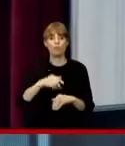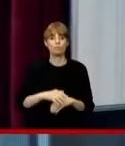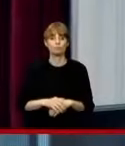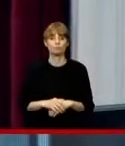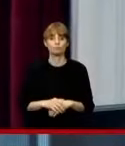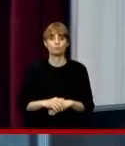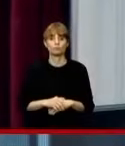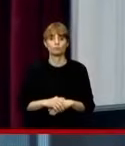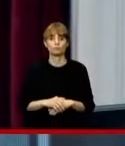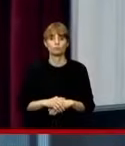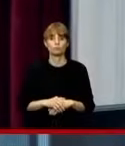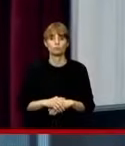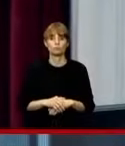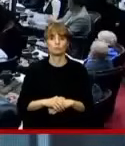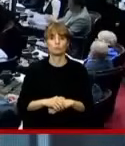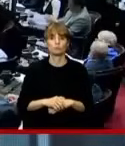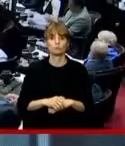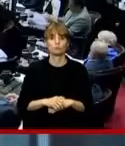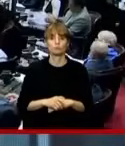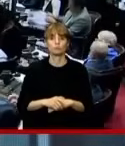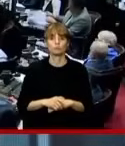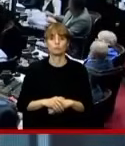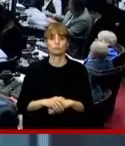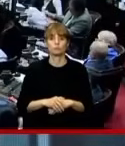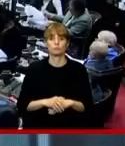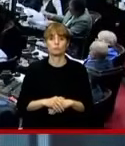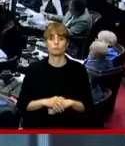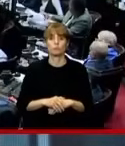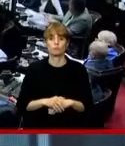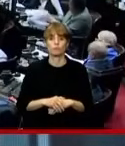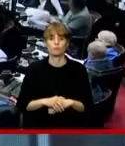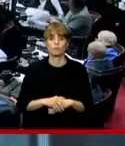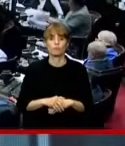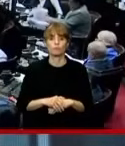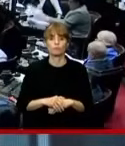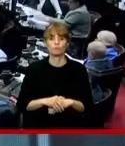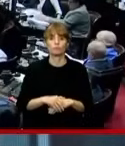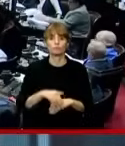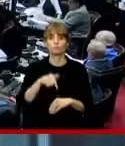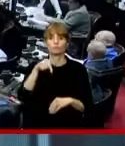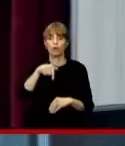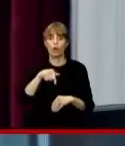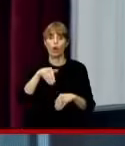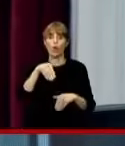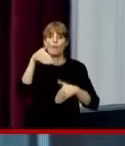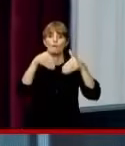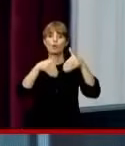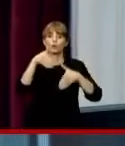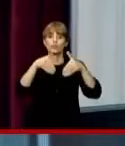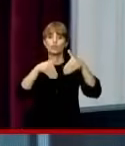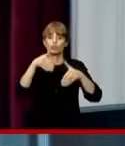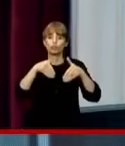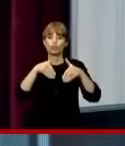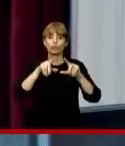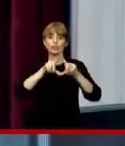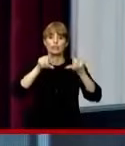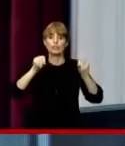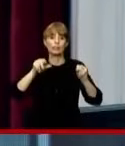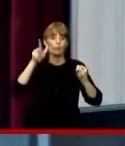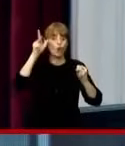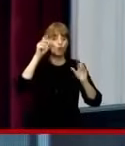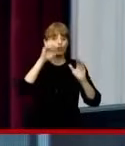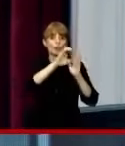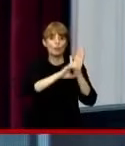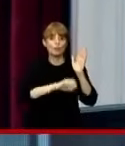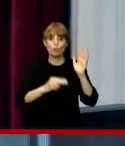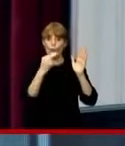los empresarios que pongan precios razonables porque de esa manera la recuperación va a ser mucho más rápida. O sea, le exige a los empresarios que